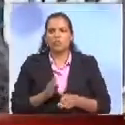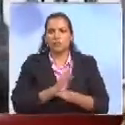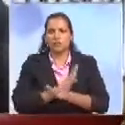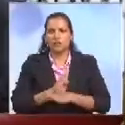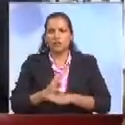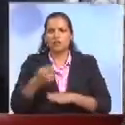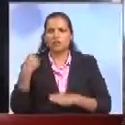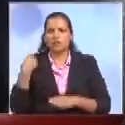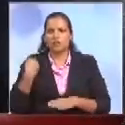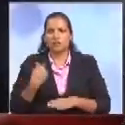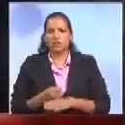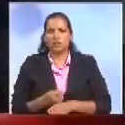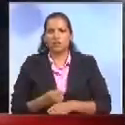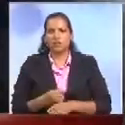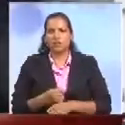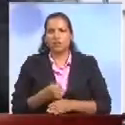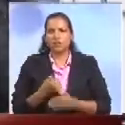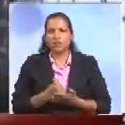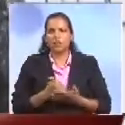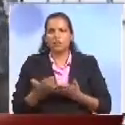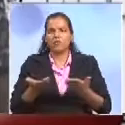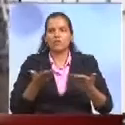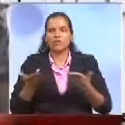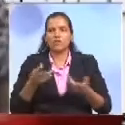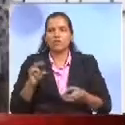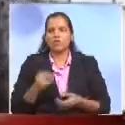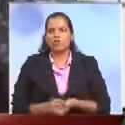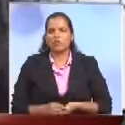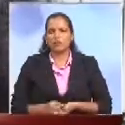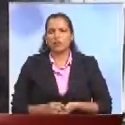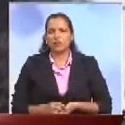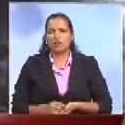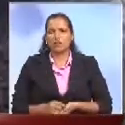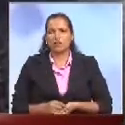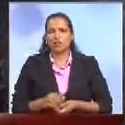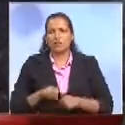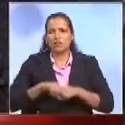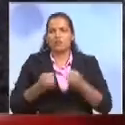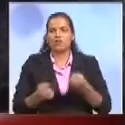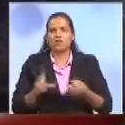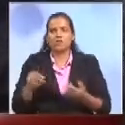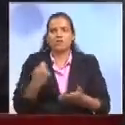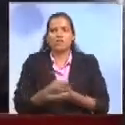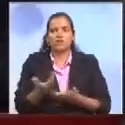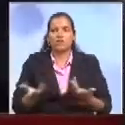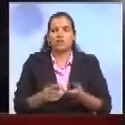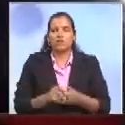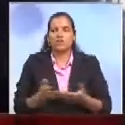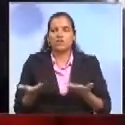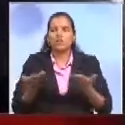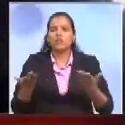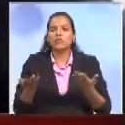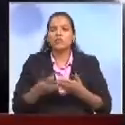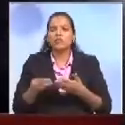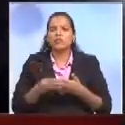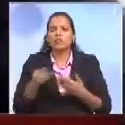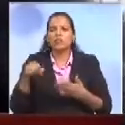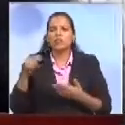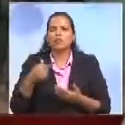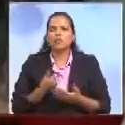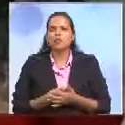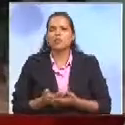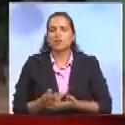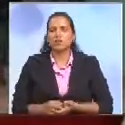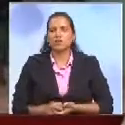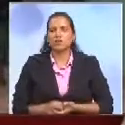La gabarra tiene su propio beneficio, no para estar parada, porque se daña y no hay con qué arreglarla. ¿Y la plata dónde está la plata? La pregunta que yo me